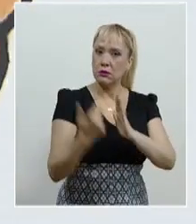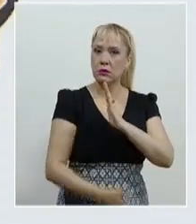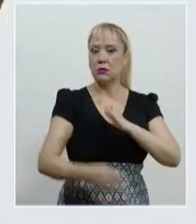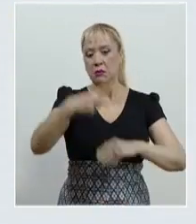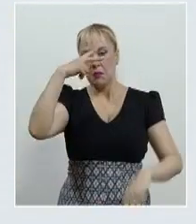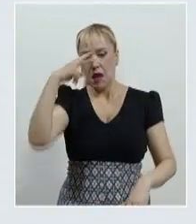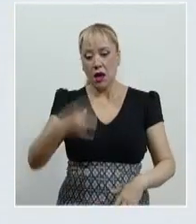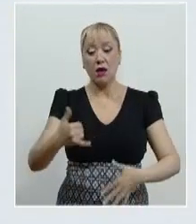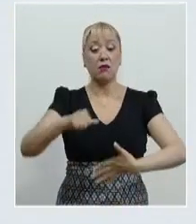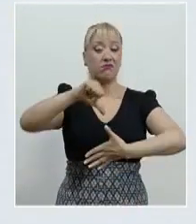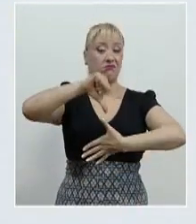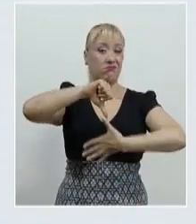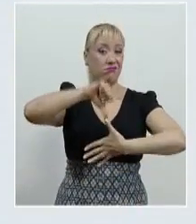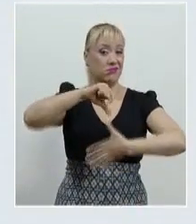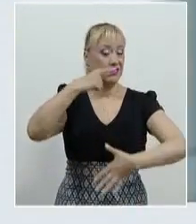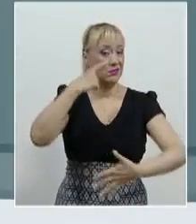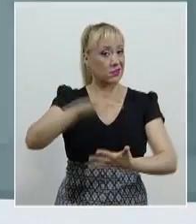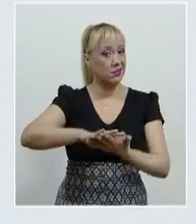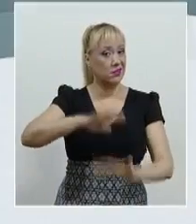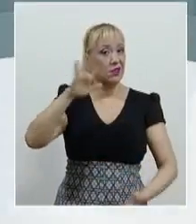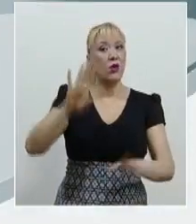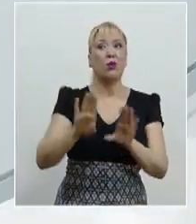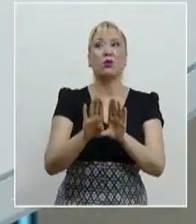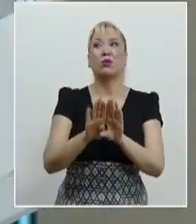América Central. Vamos a ver.